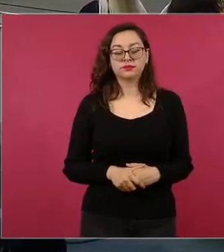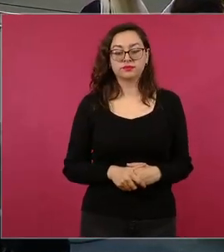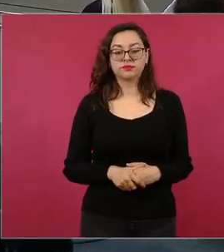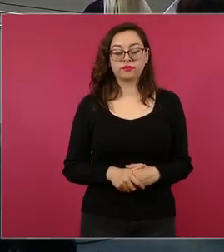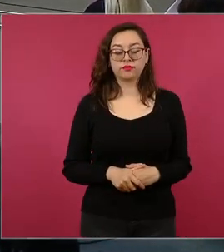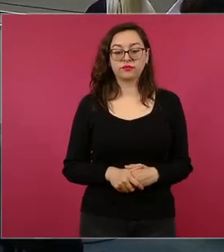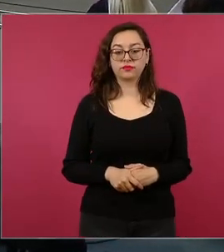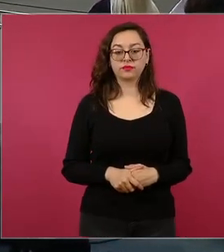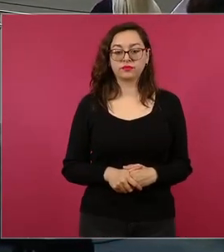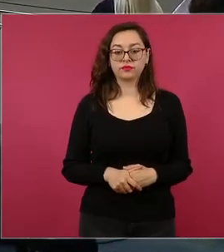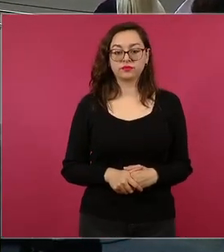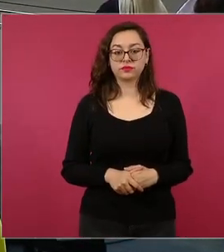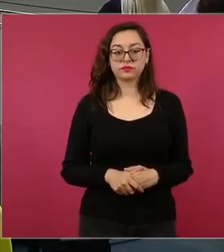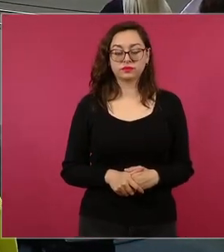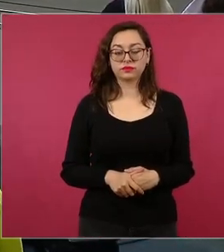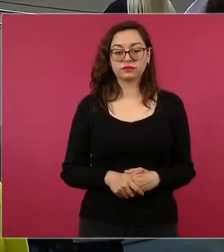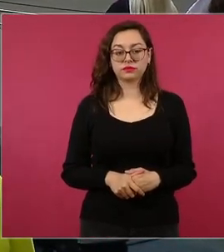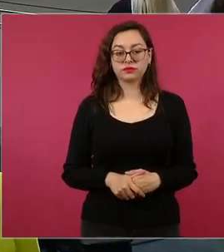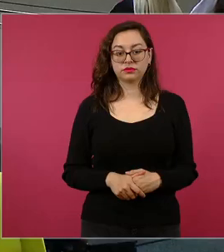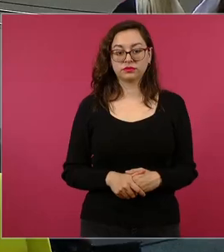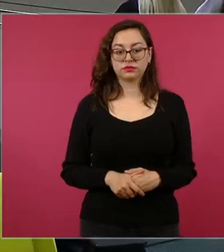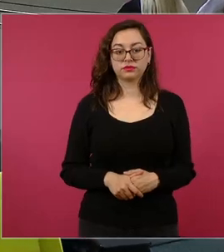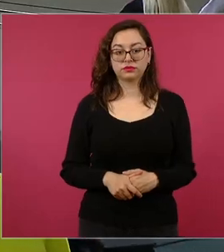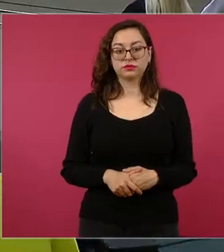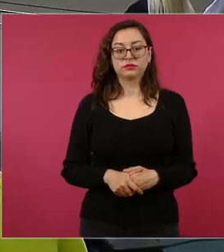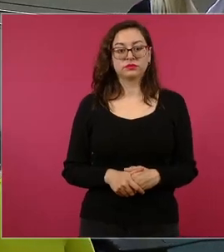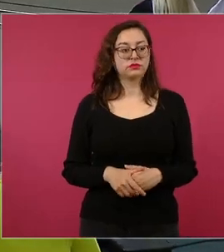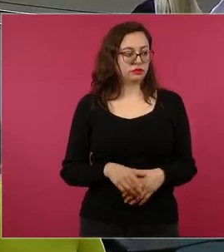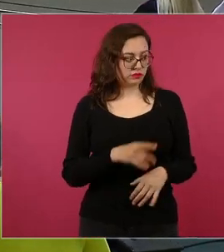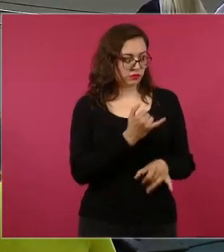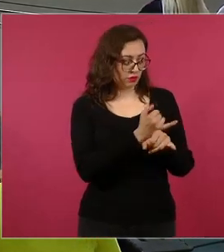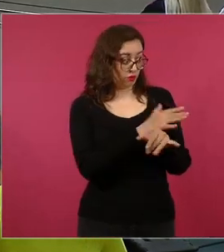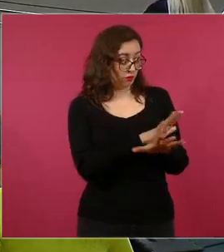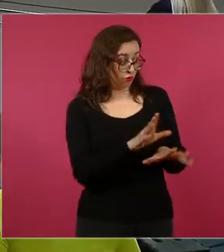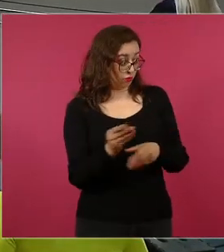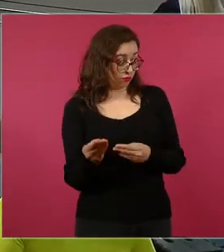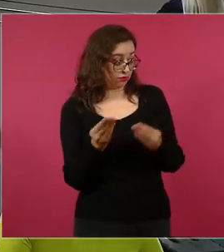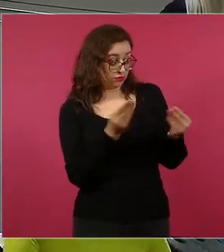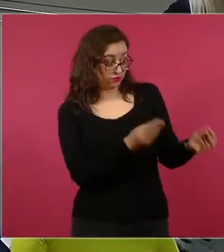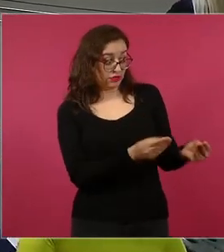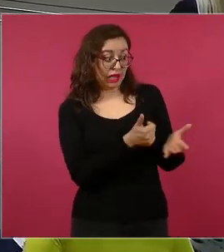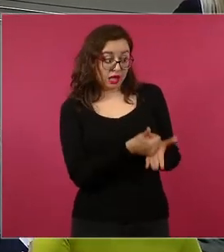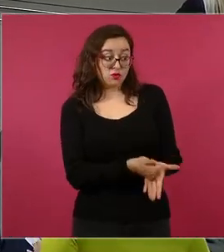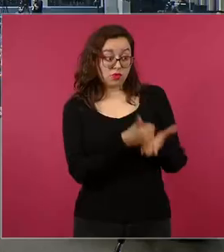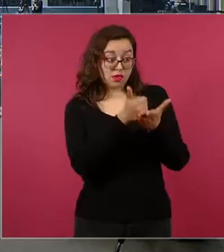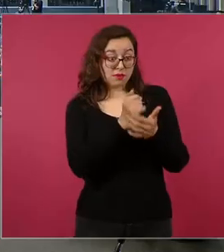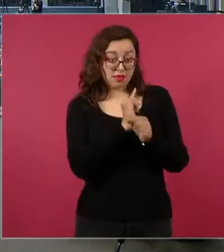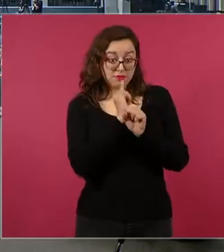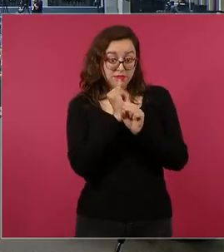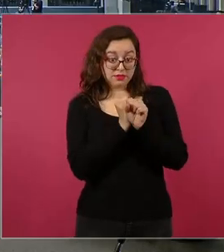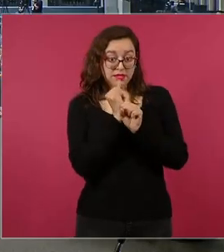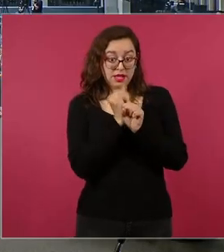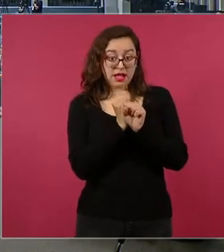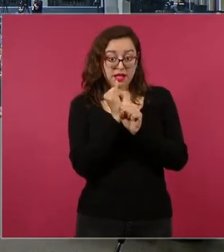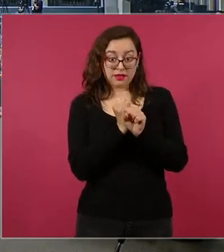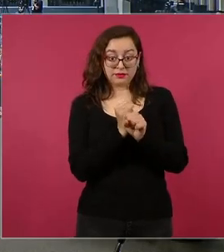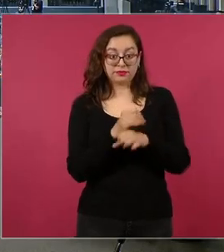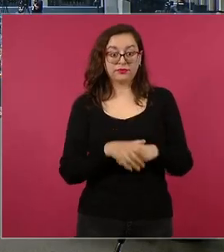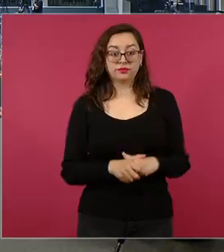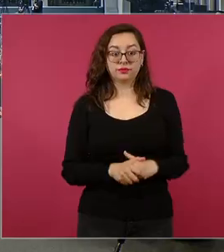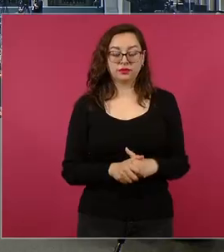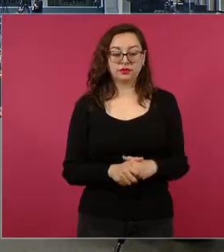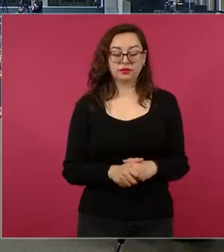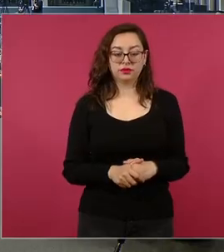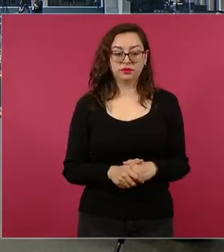Pero ahora que te dé los datos y ayuden. Sí. Gracias. Muy bien.